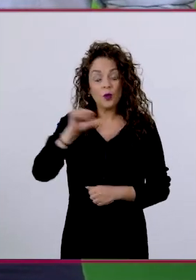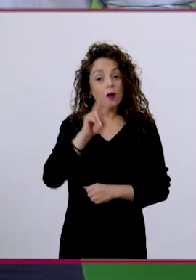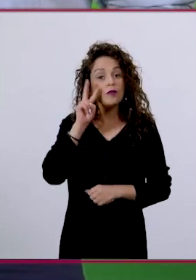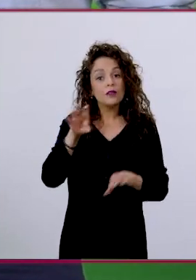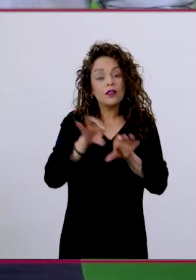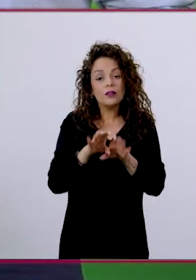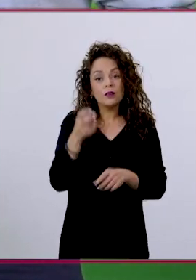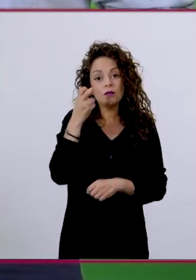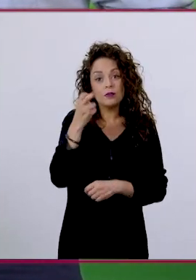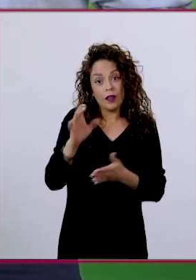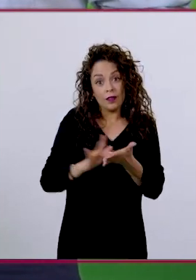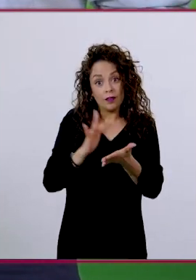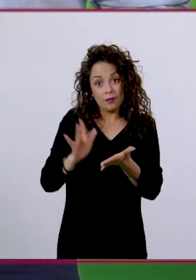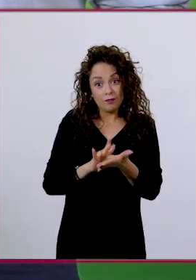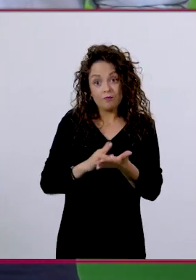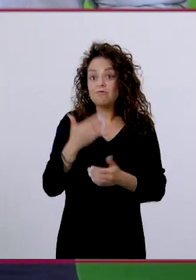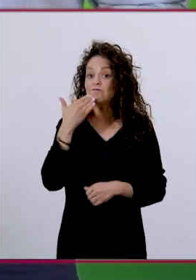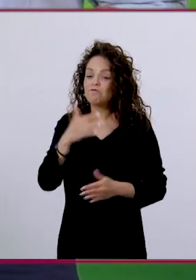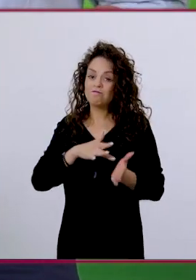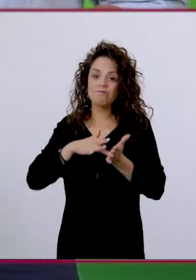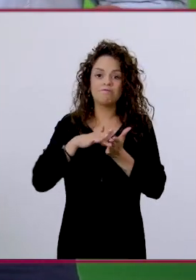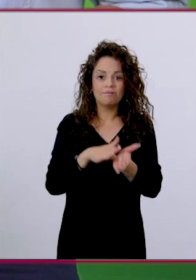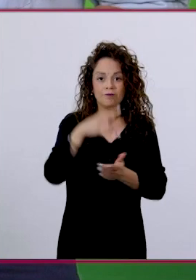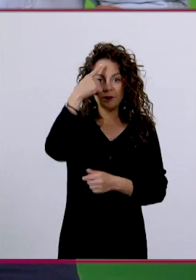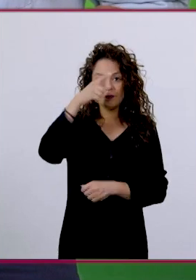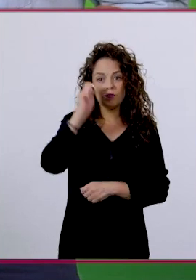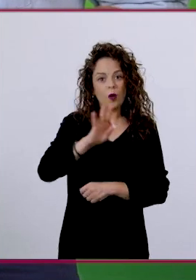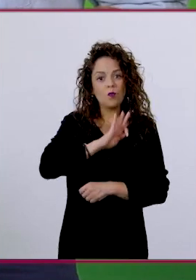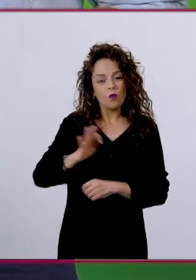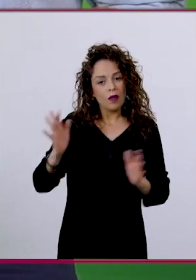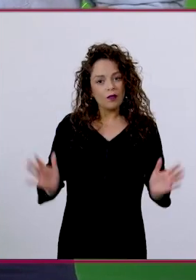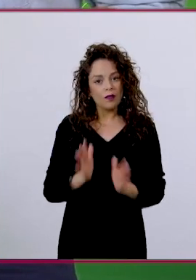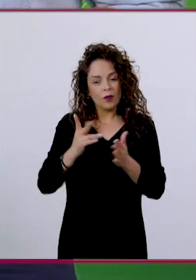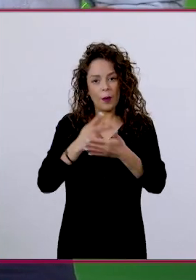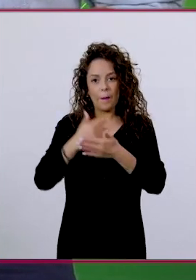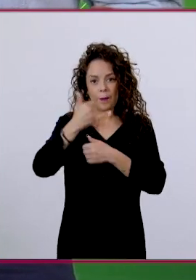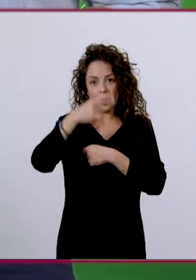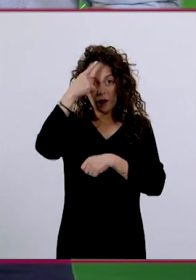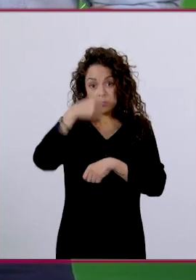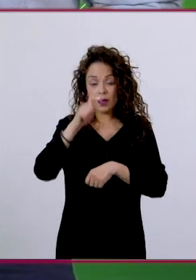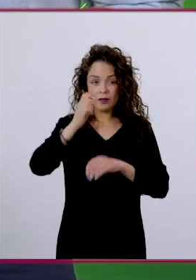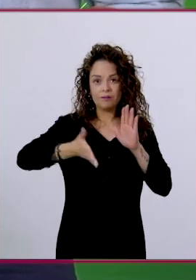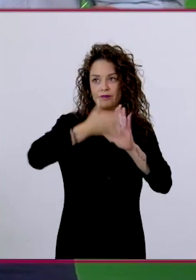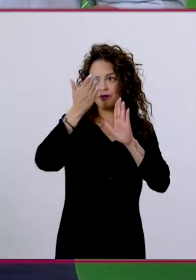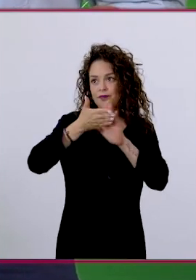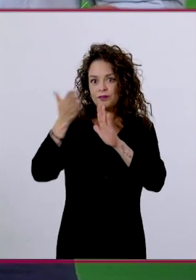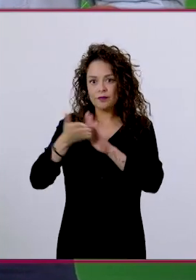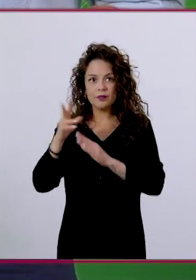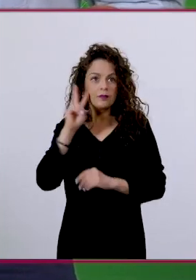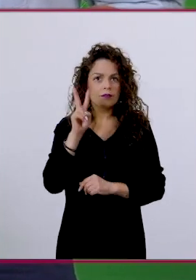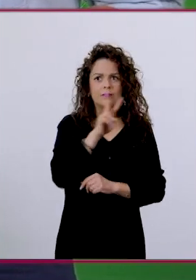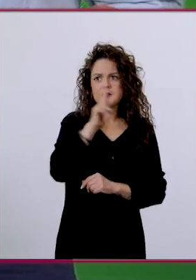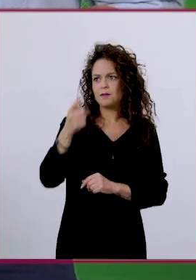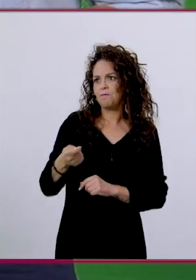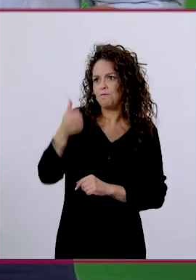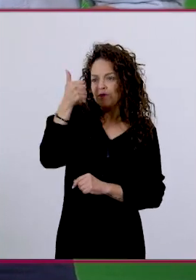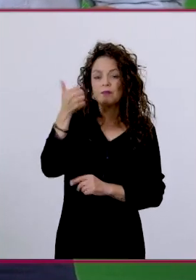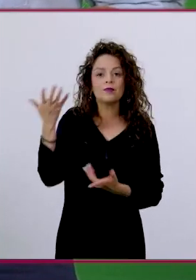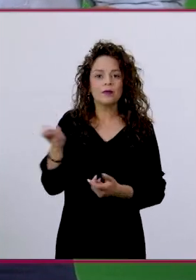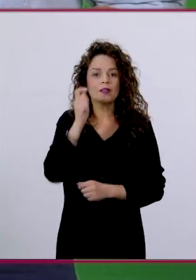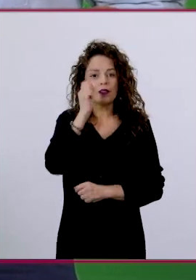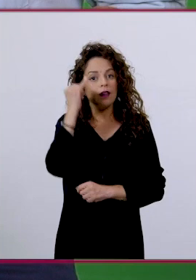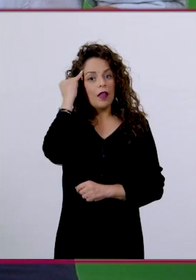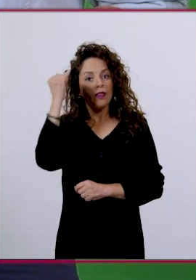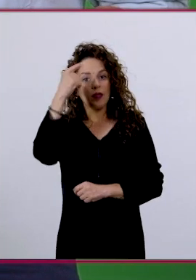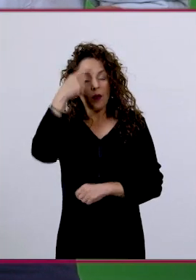saberes digitales son un muy buen apoyo como medios para fomentar proyectos de construcción que a primera vista nos pudieran resultar ajenos a la idea que tenemos